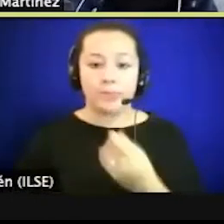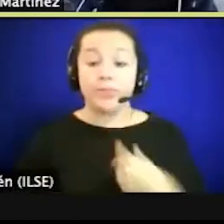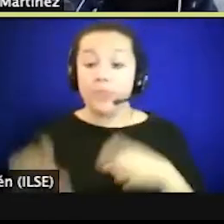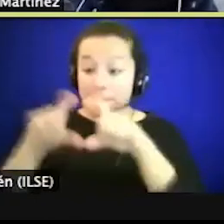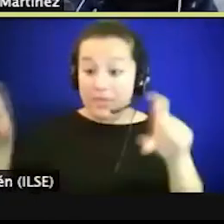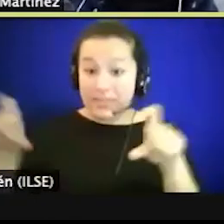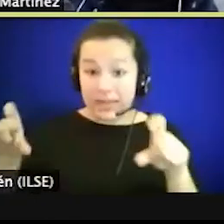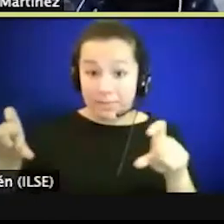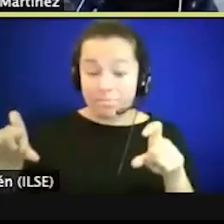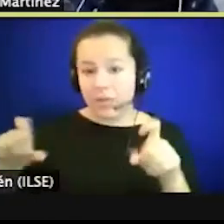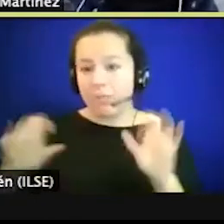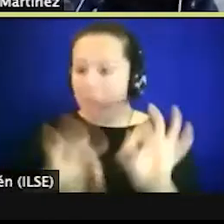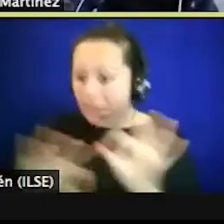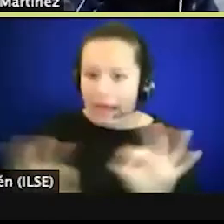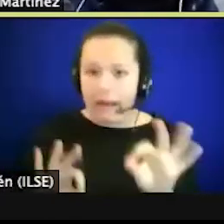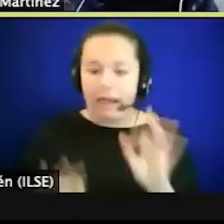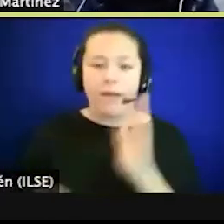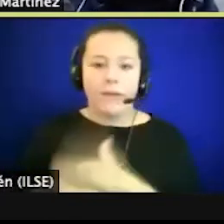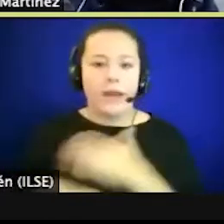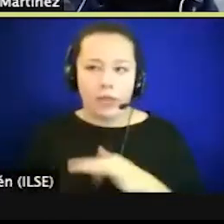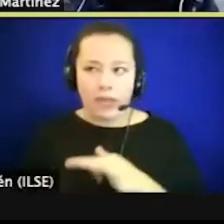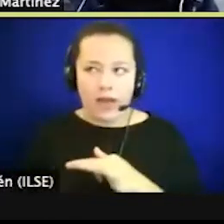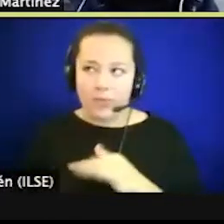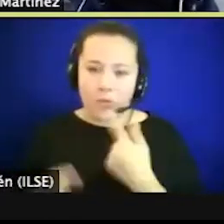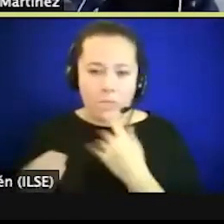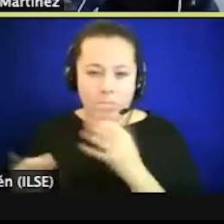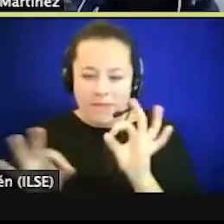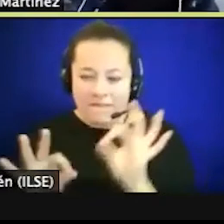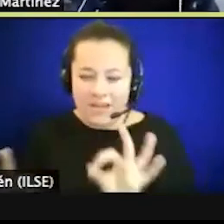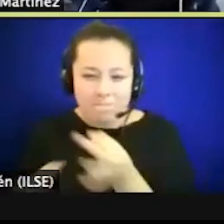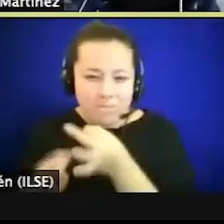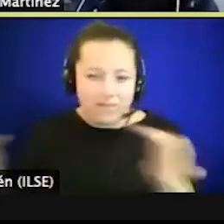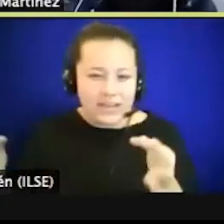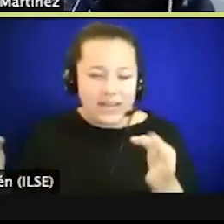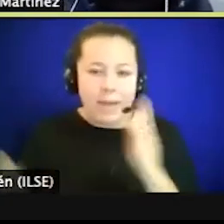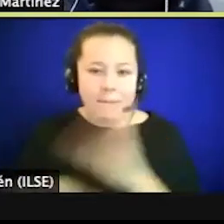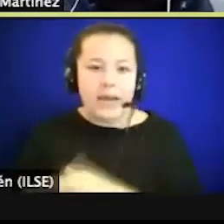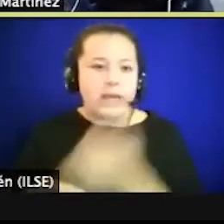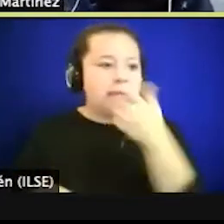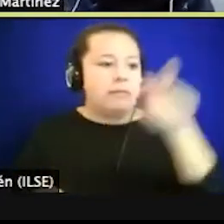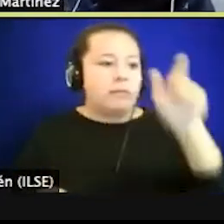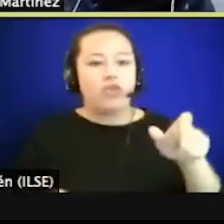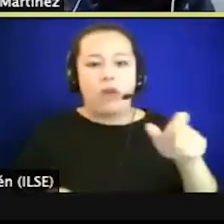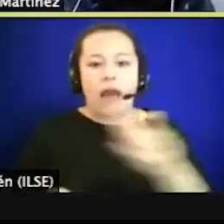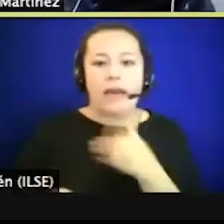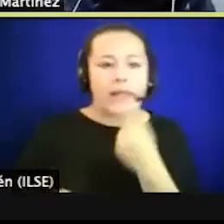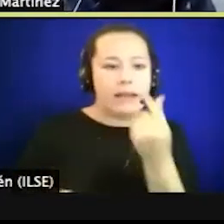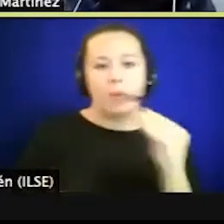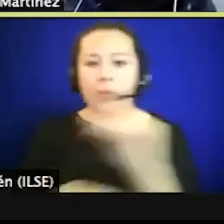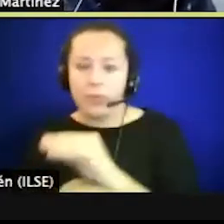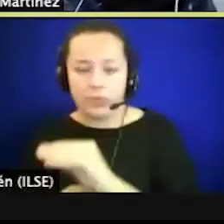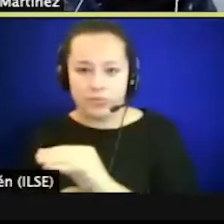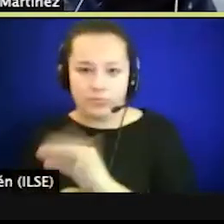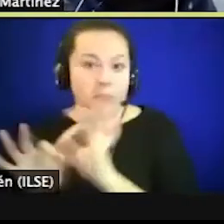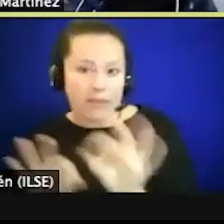invertida, pues dejarla a punto de caramelo para los inversores, que pueda de esta forma crecer. Y por otro lado, preparar a la startup para poder cerrar